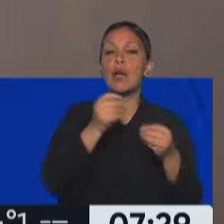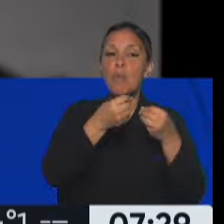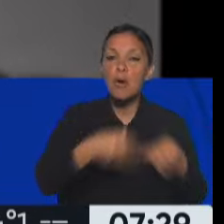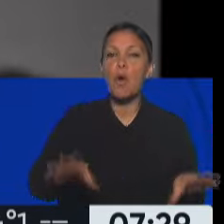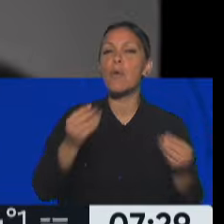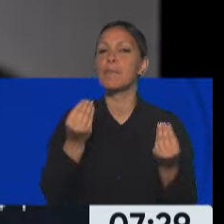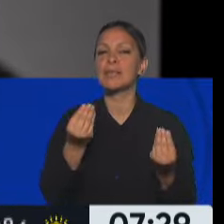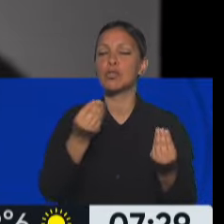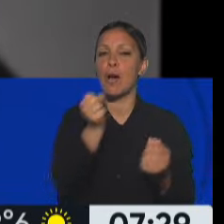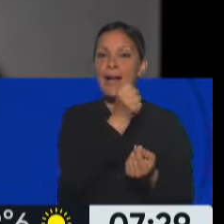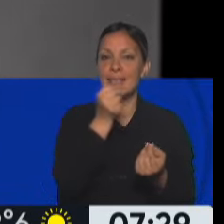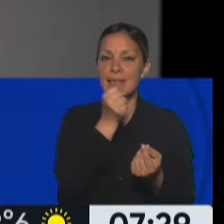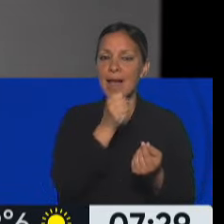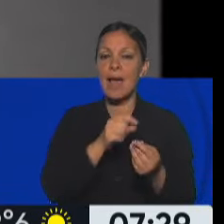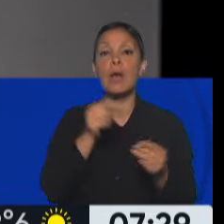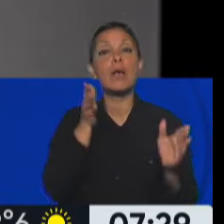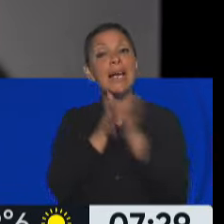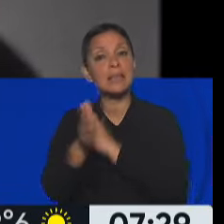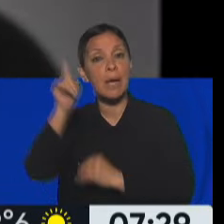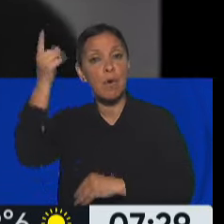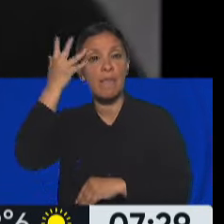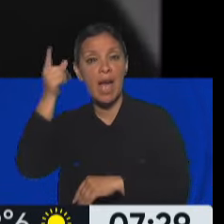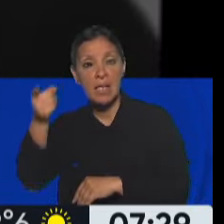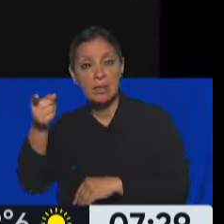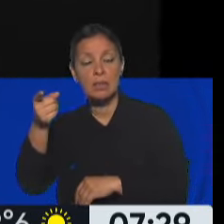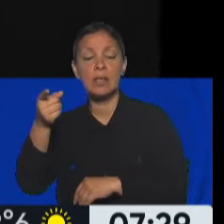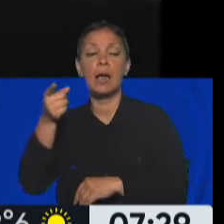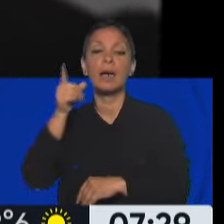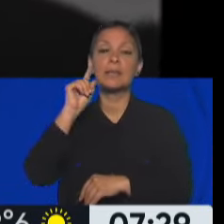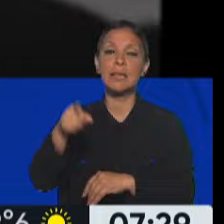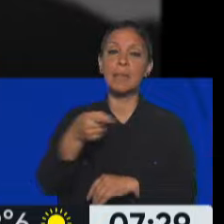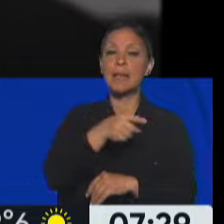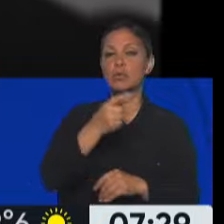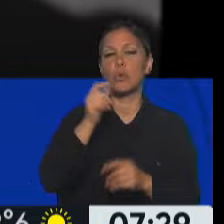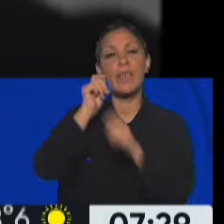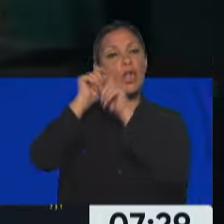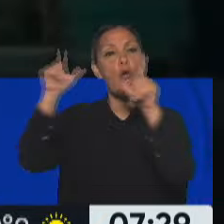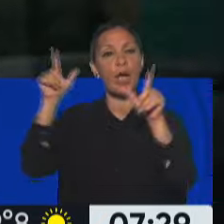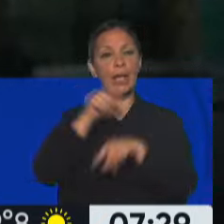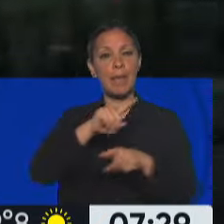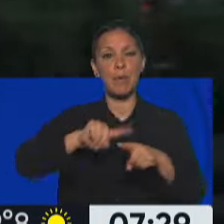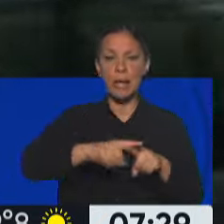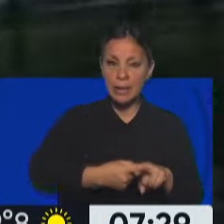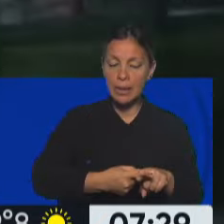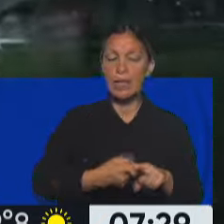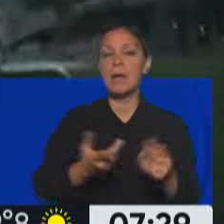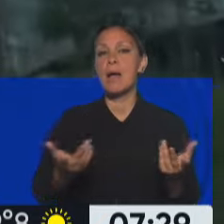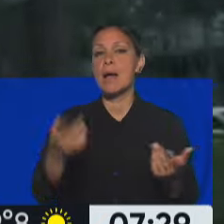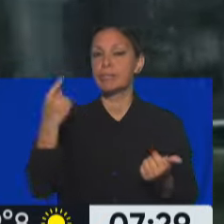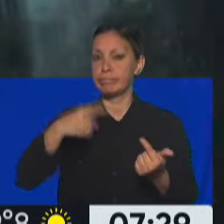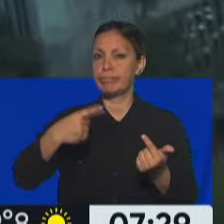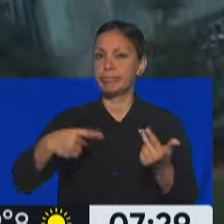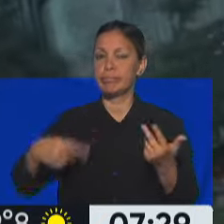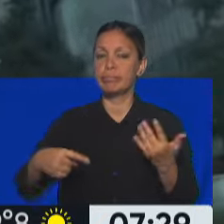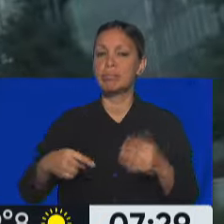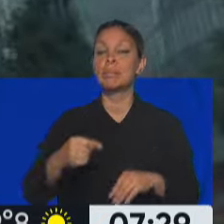hijos, exilios, de la vida en Francia, también de sus definiciones políticas, con testimonios, entre otros, de uno de